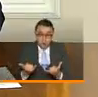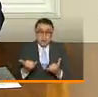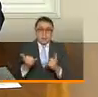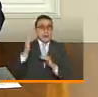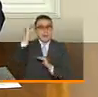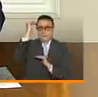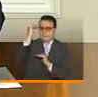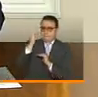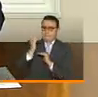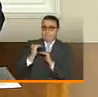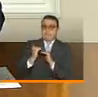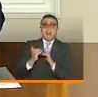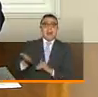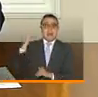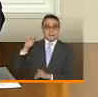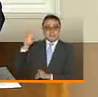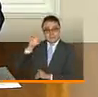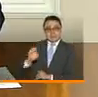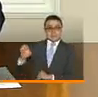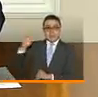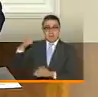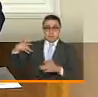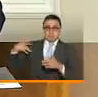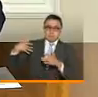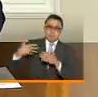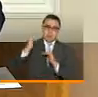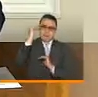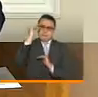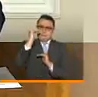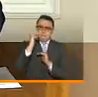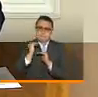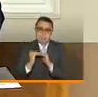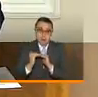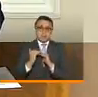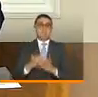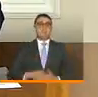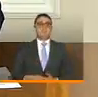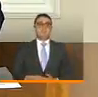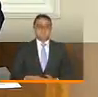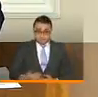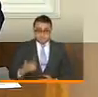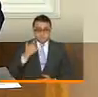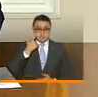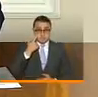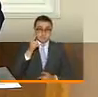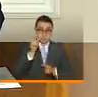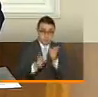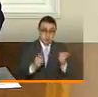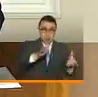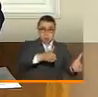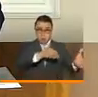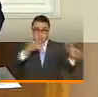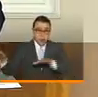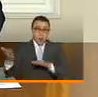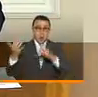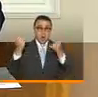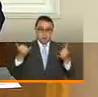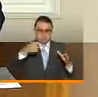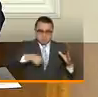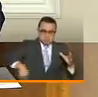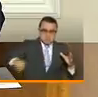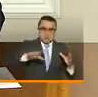más bajo desde el 6 de enero de este año. También quisiera indicar que de los casos letales registrados el día de hoy, el